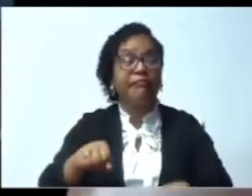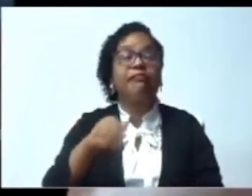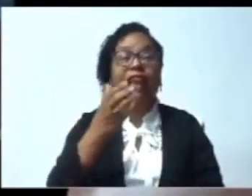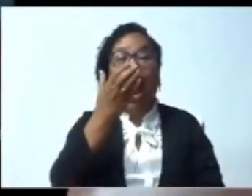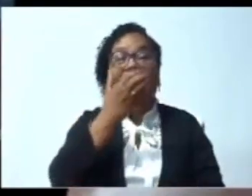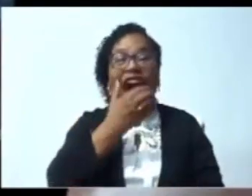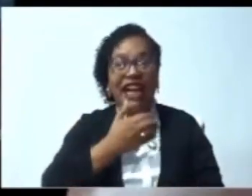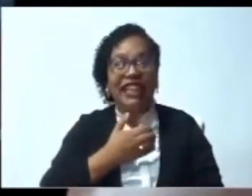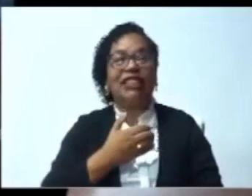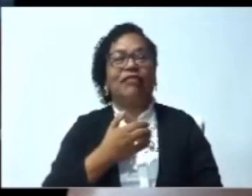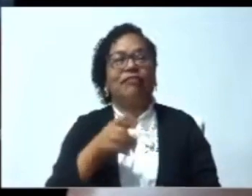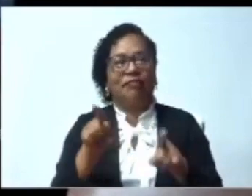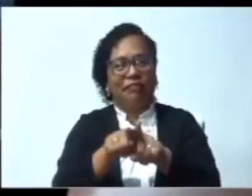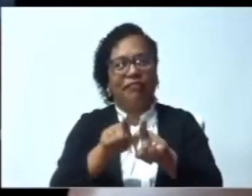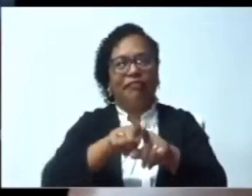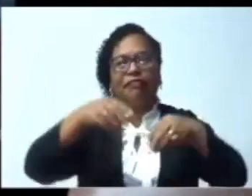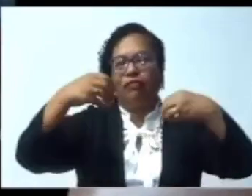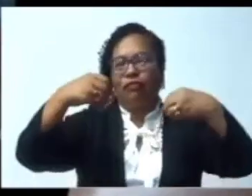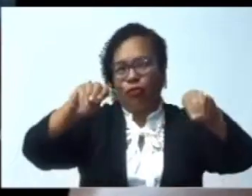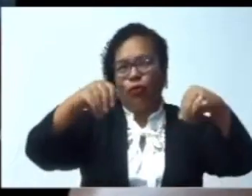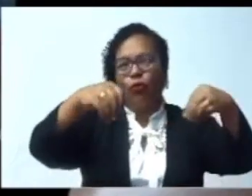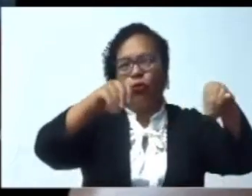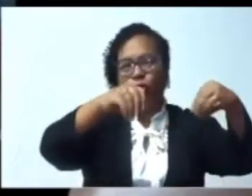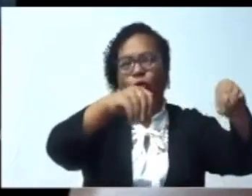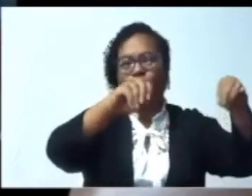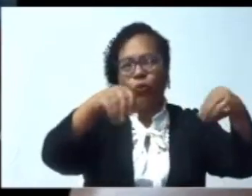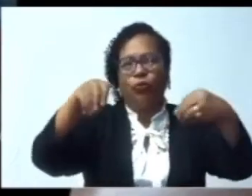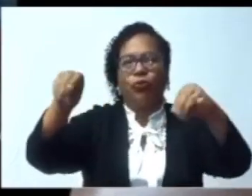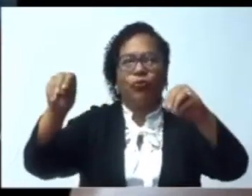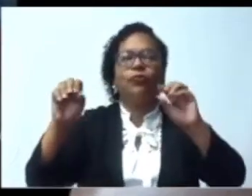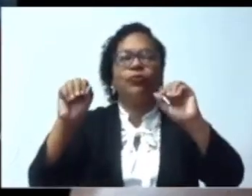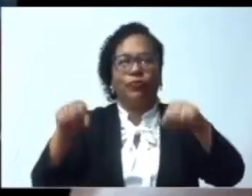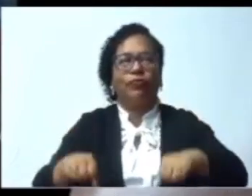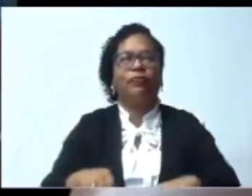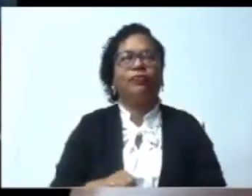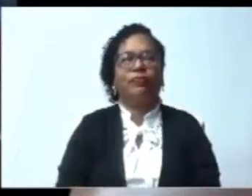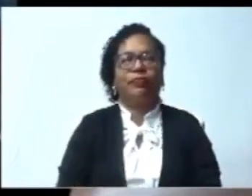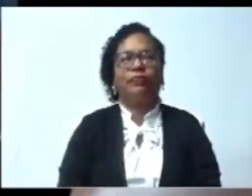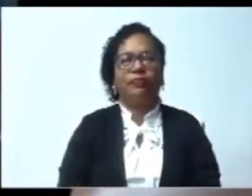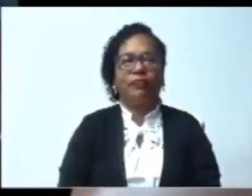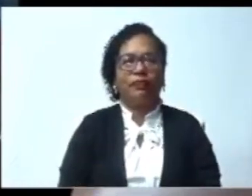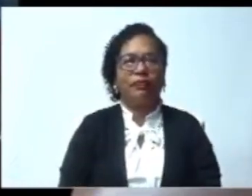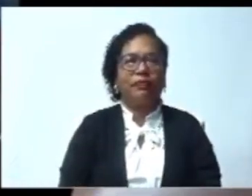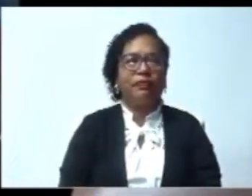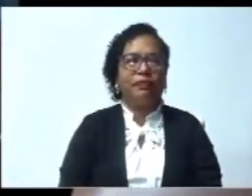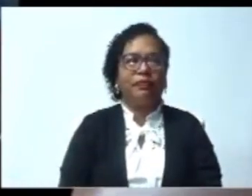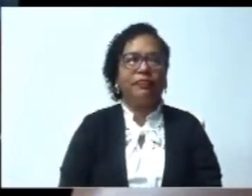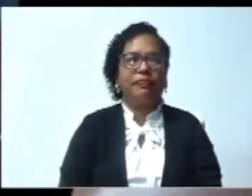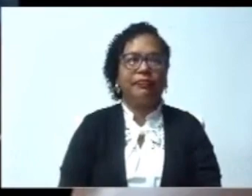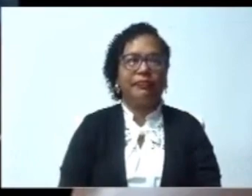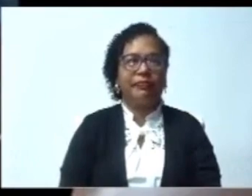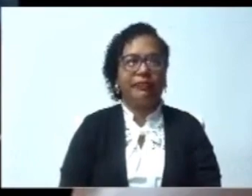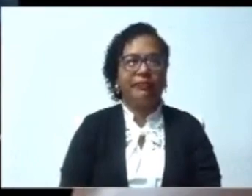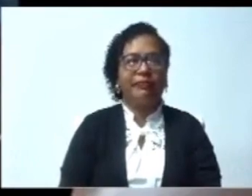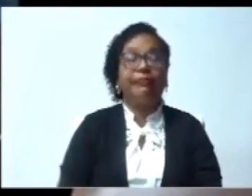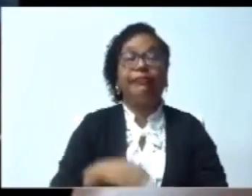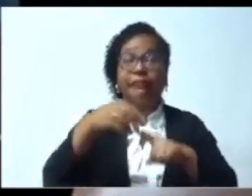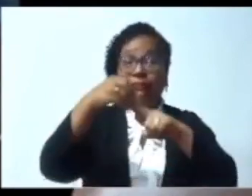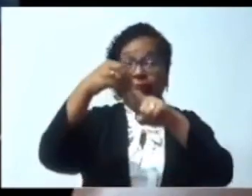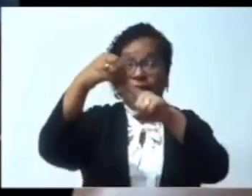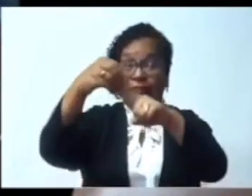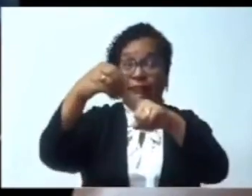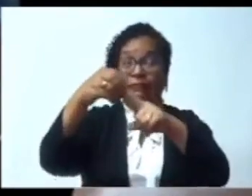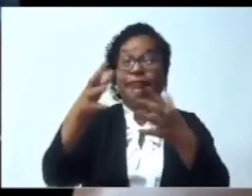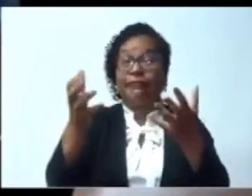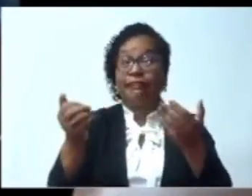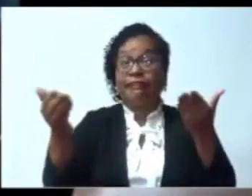mango, de todo tipo de mango para todos ustedes. Especialmente quiero hacer una invitación